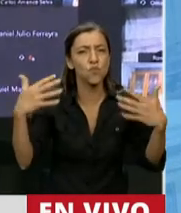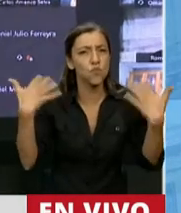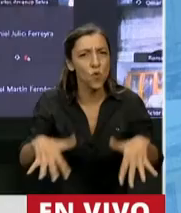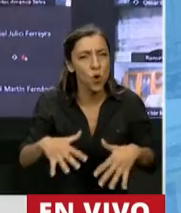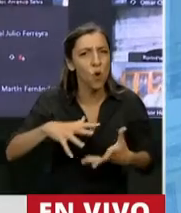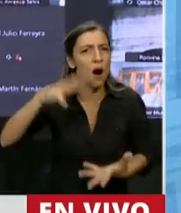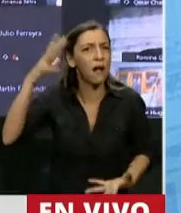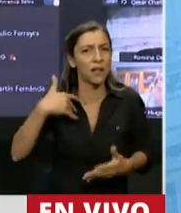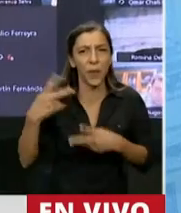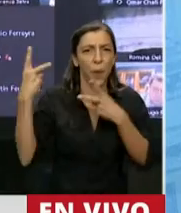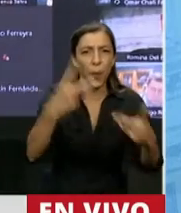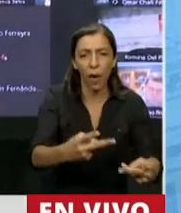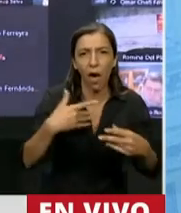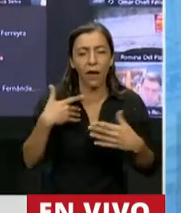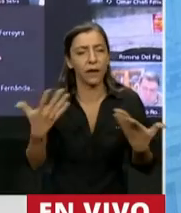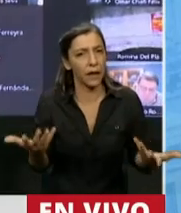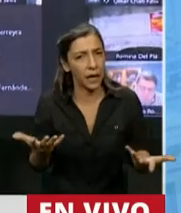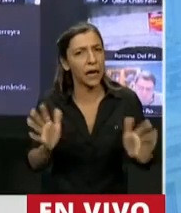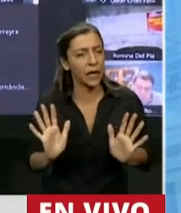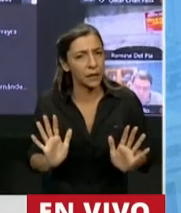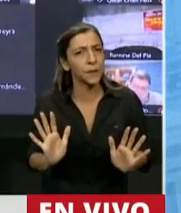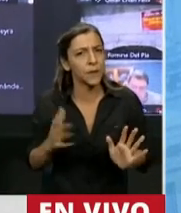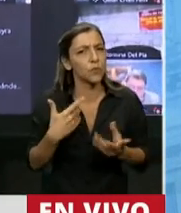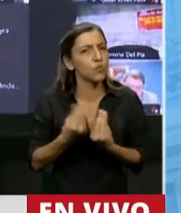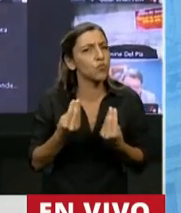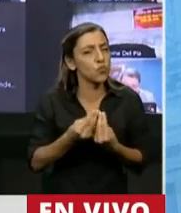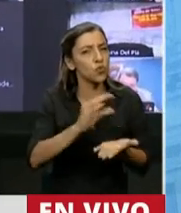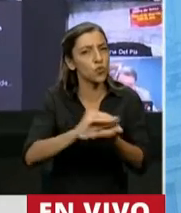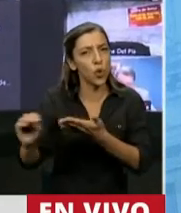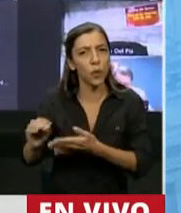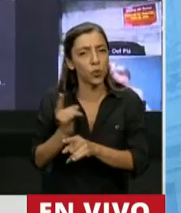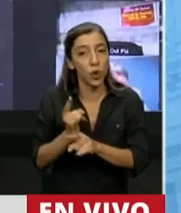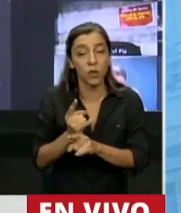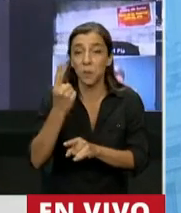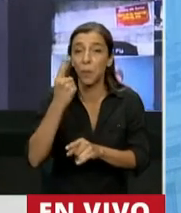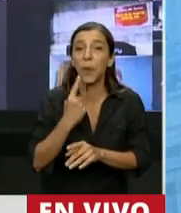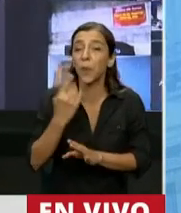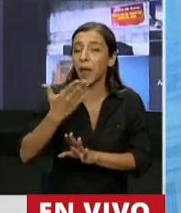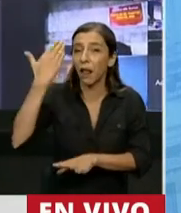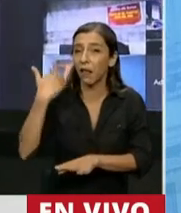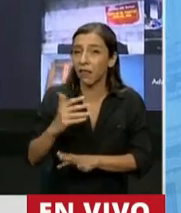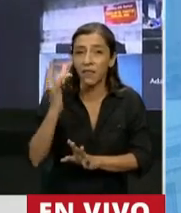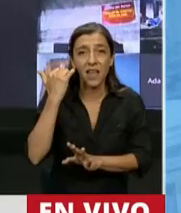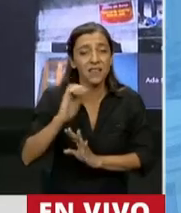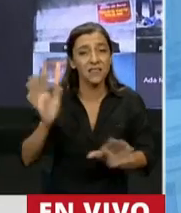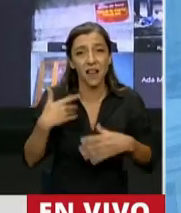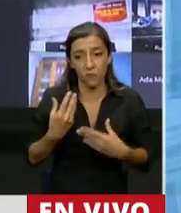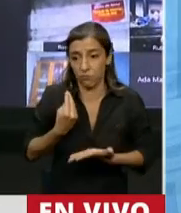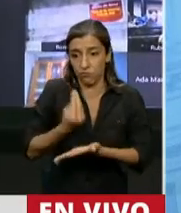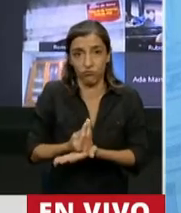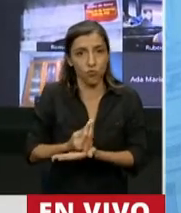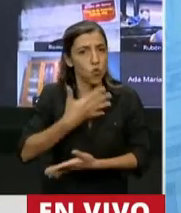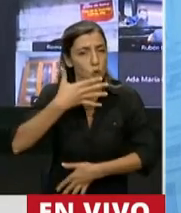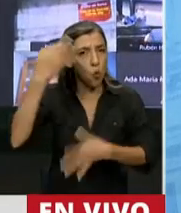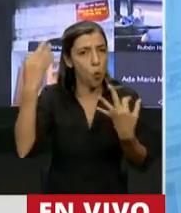y donde muchos diputados desde el primer día nada más que cumpliendo por supuesto con